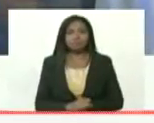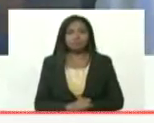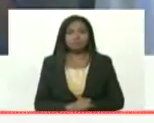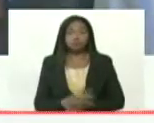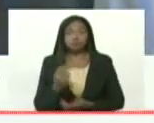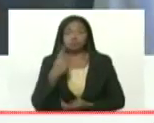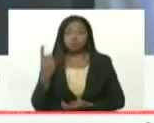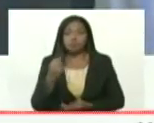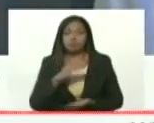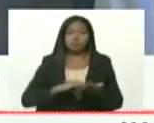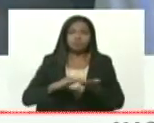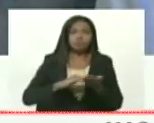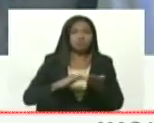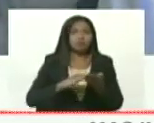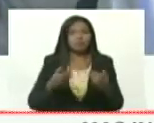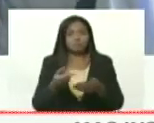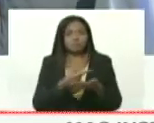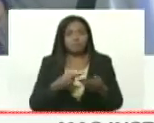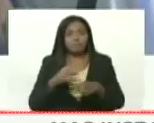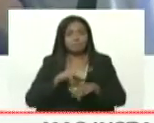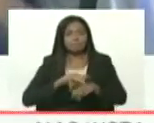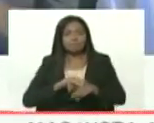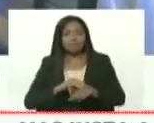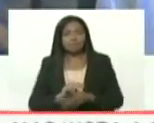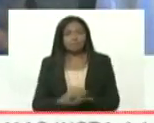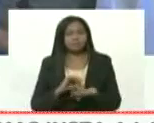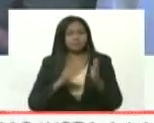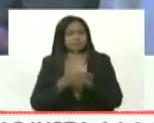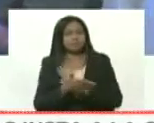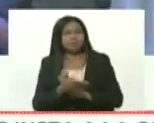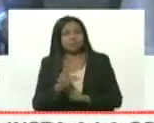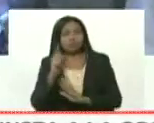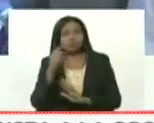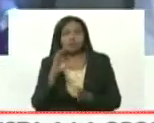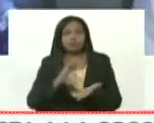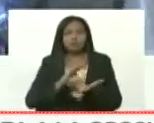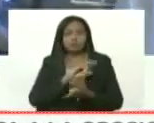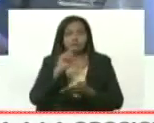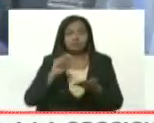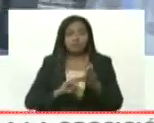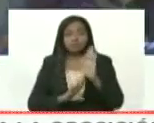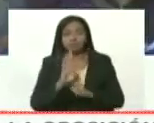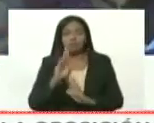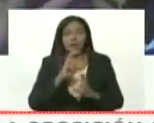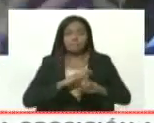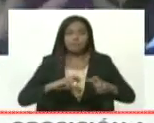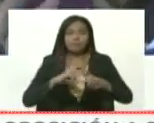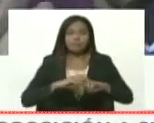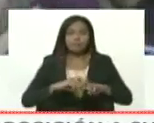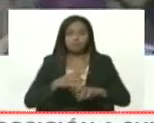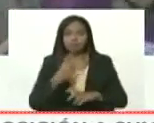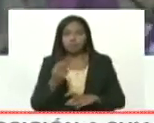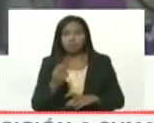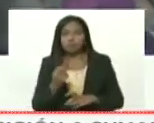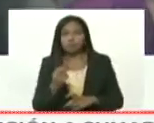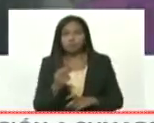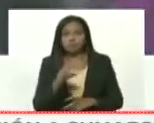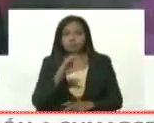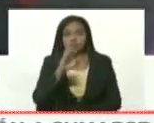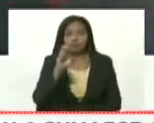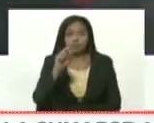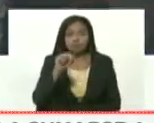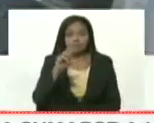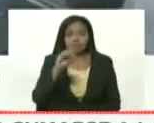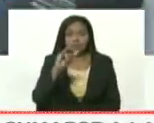solo recuperamos los equipos médicos, sino... O sea, tú me dices el Centro Nacional de Desarrollo e Investigación, no, el CENDIT, me estás diciendo.